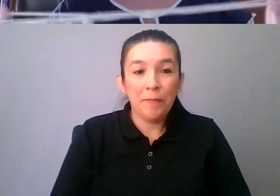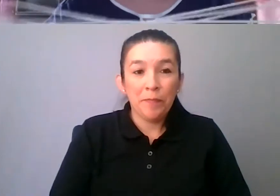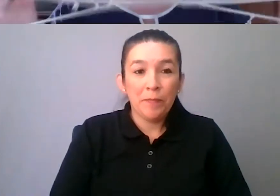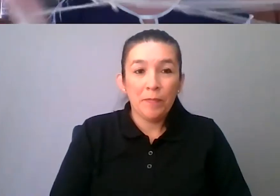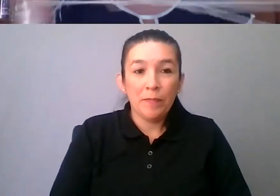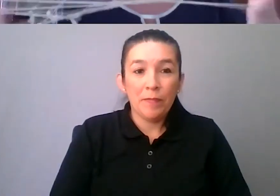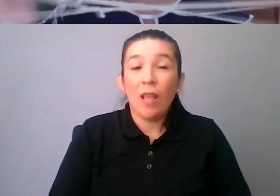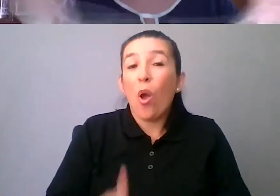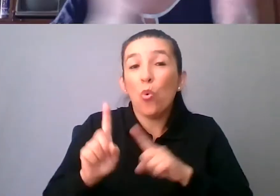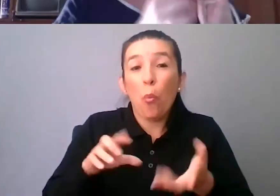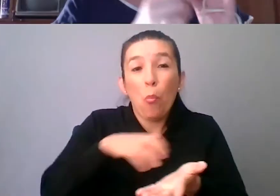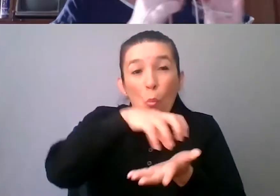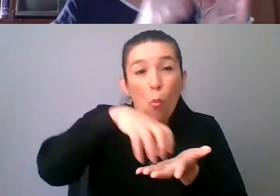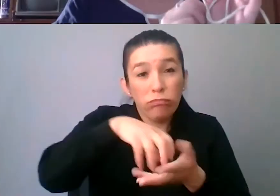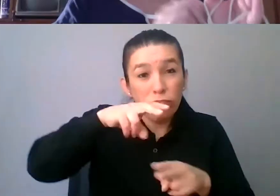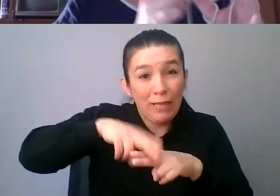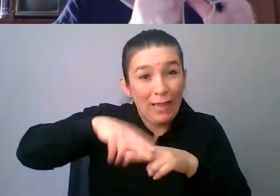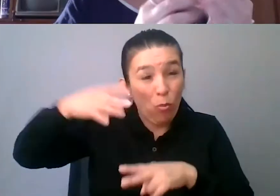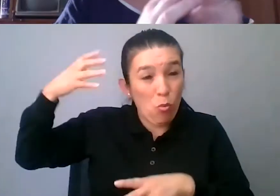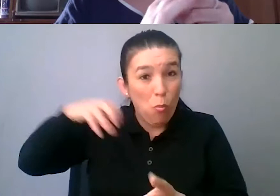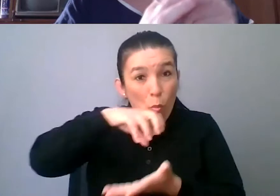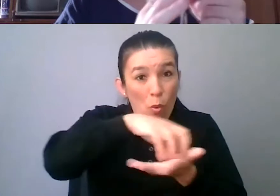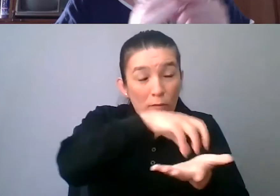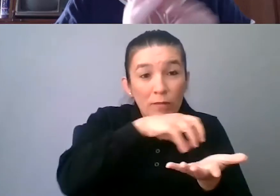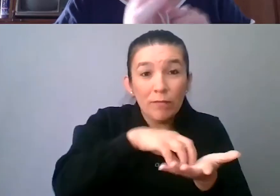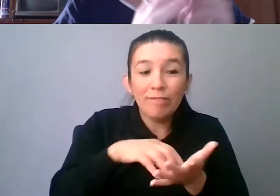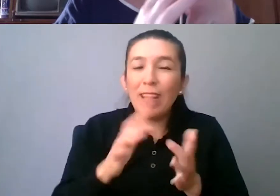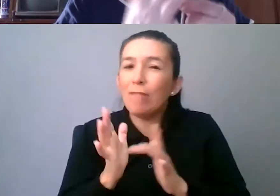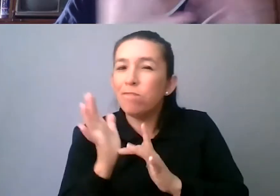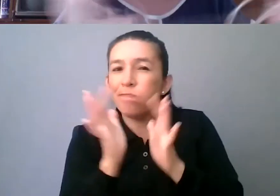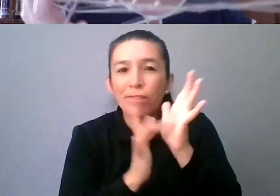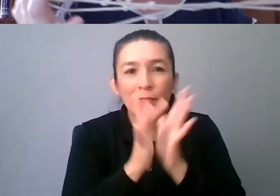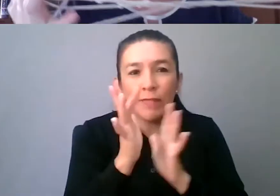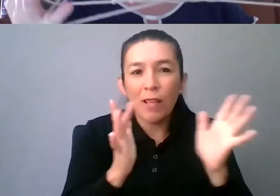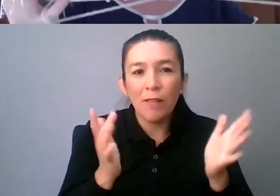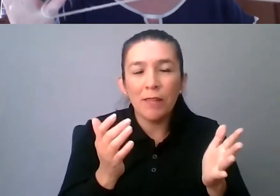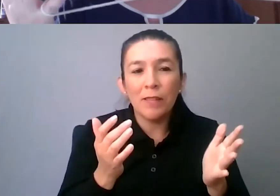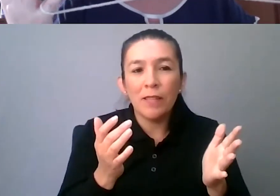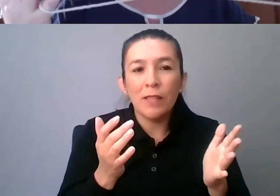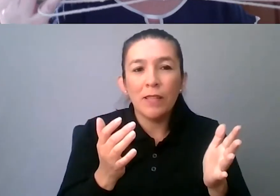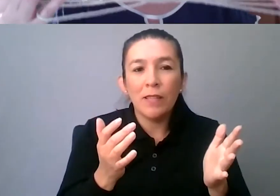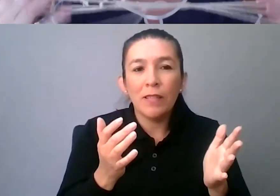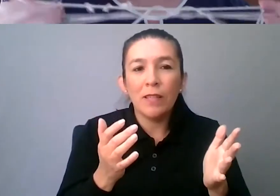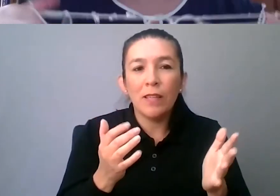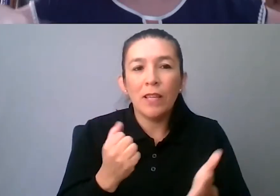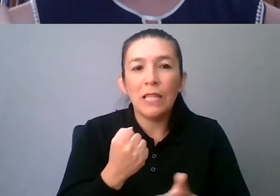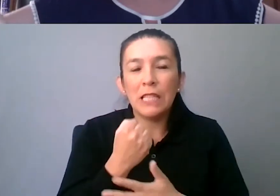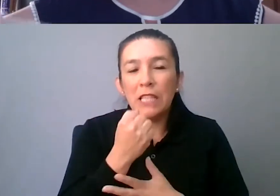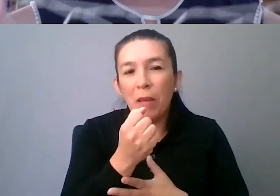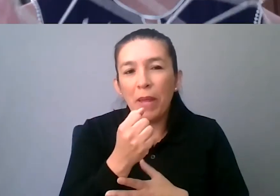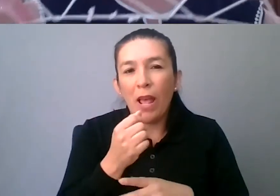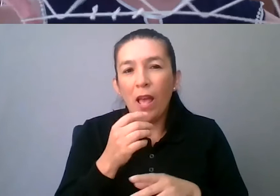en algunos pueblos antiguos las figuras de hilo sirven para cortarlas, romperlas en